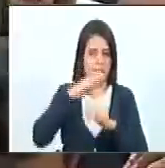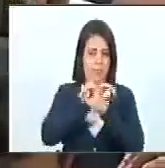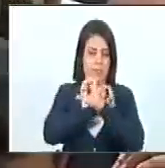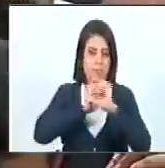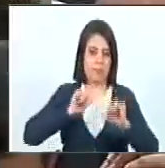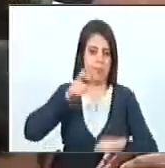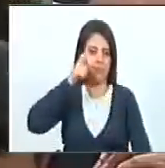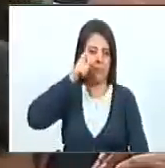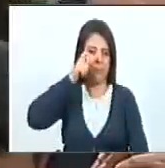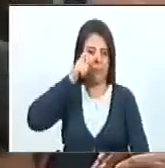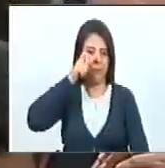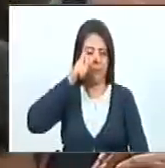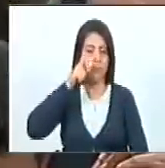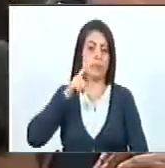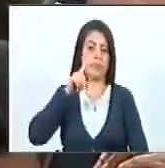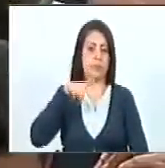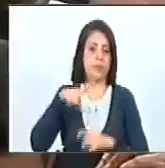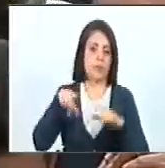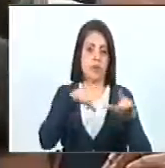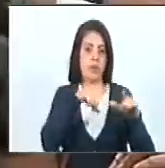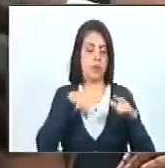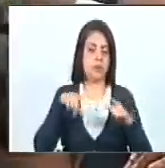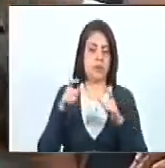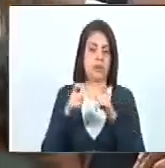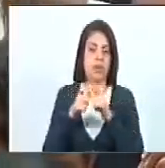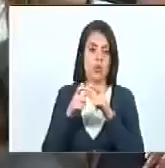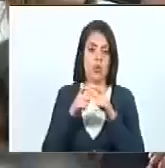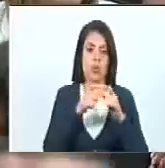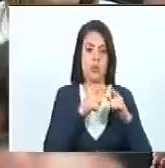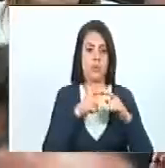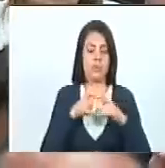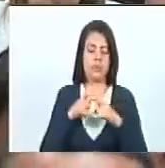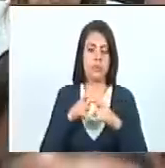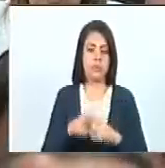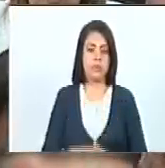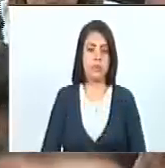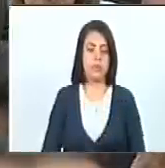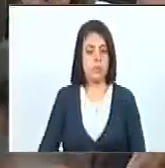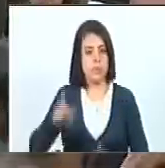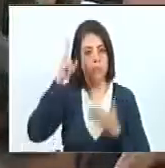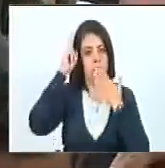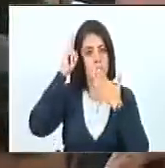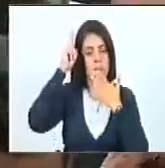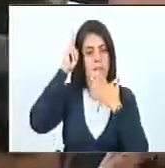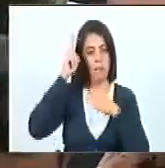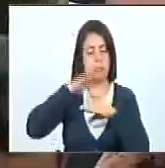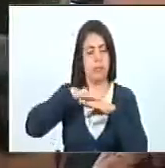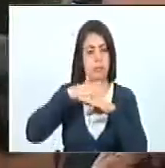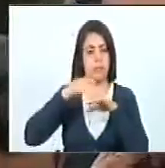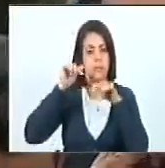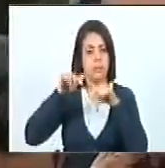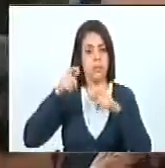Nacional en Santa Bárbara, un grupo de indígenas